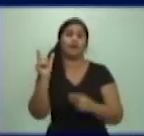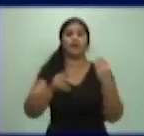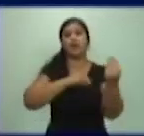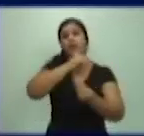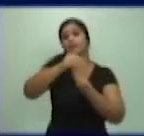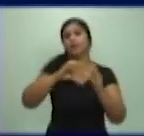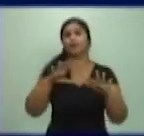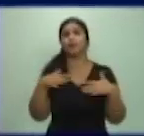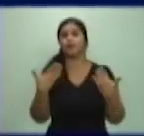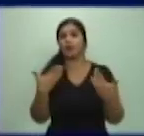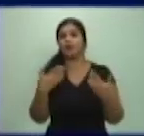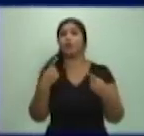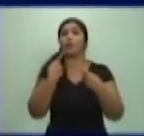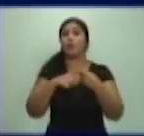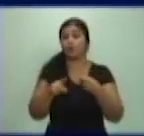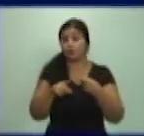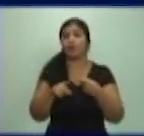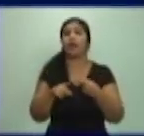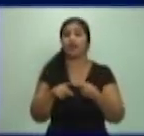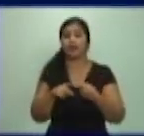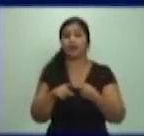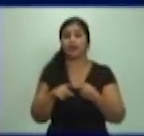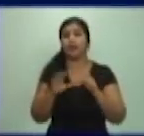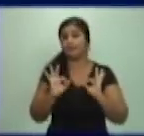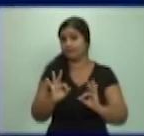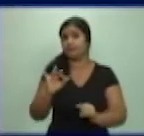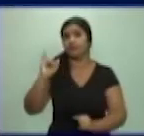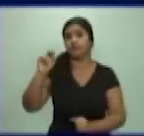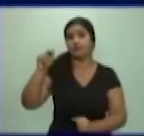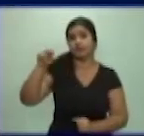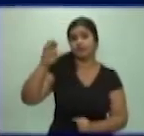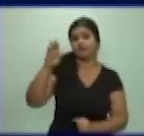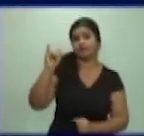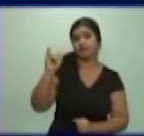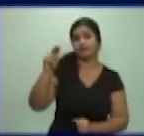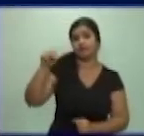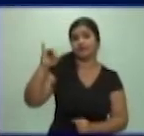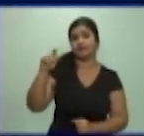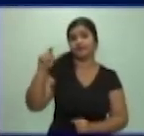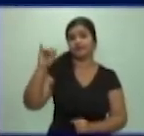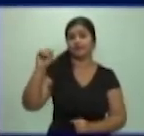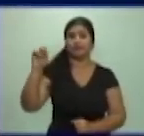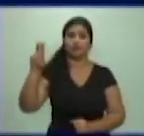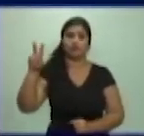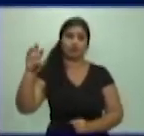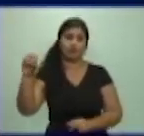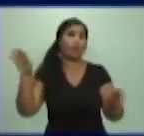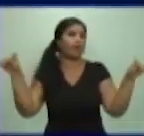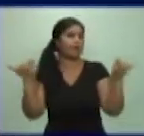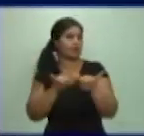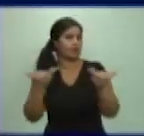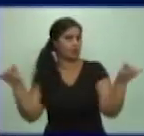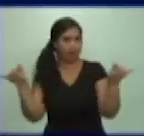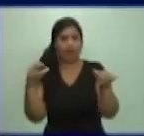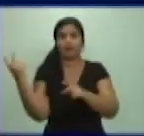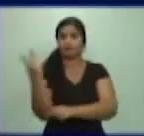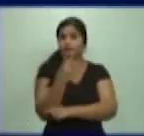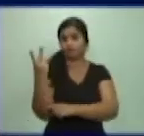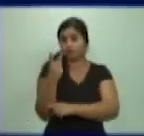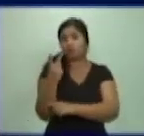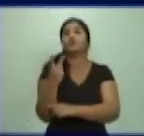supuesto, en la misma categoría. Para la hora de yo sustituirlo, el texto no pierda su idea central, no pierda la coherencia, no pierda sus